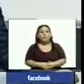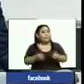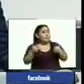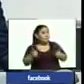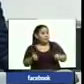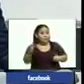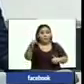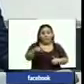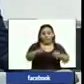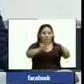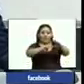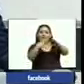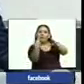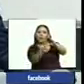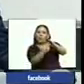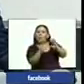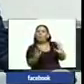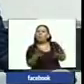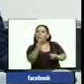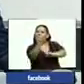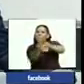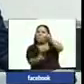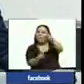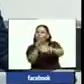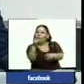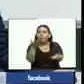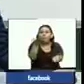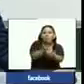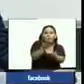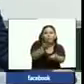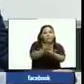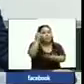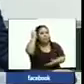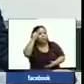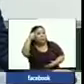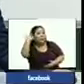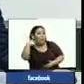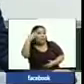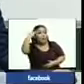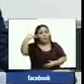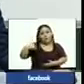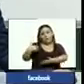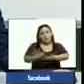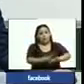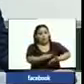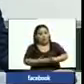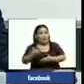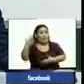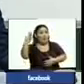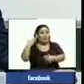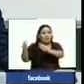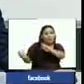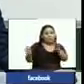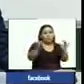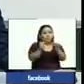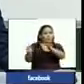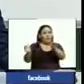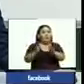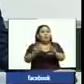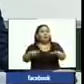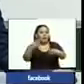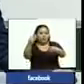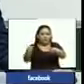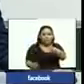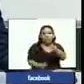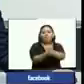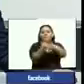Bien, y en redes sociales le consultamos qué opina de la propuesta presentada por hijos de excombatientes y veteranos de guerra sobre ser incluidos en la